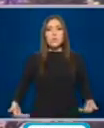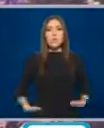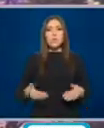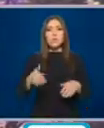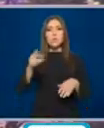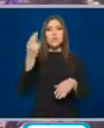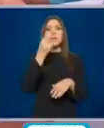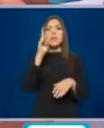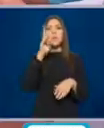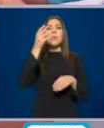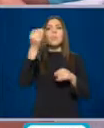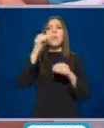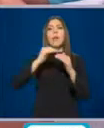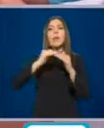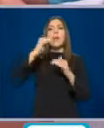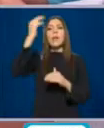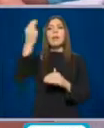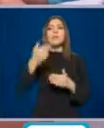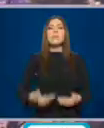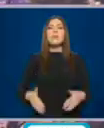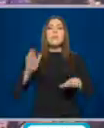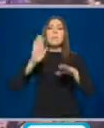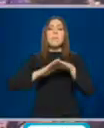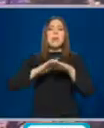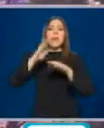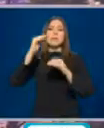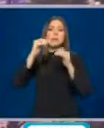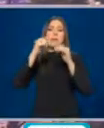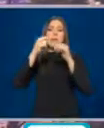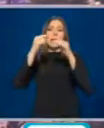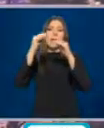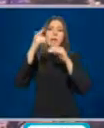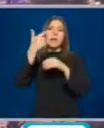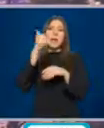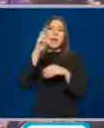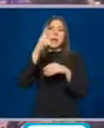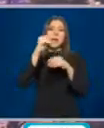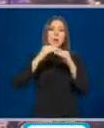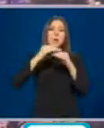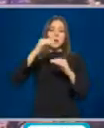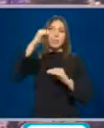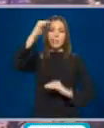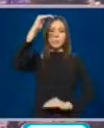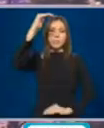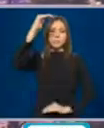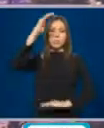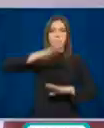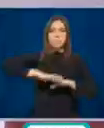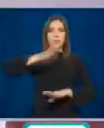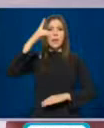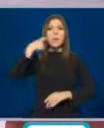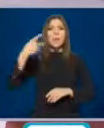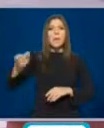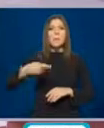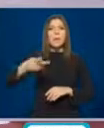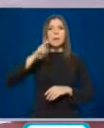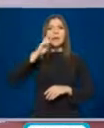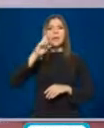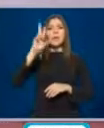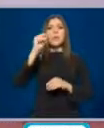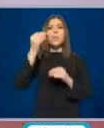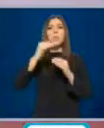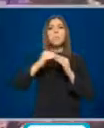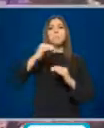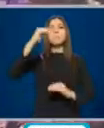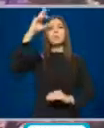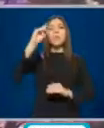se vea tan extendido. Y entonces aquí la recomendación van a ser unos shorts mucho más largos, como las bermudas, ¿no?